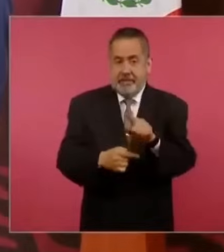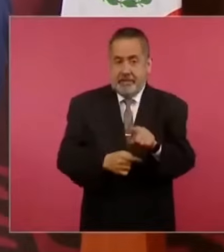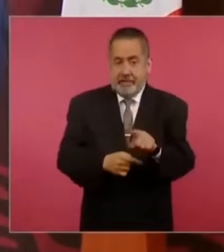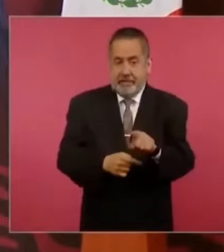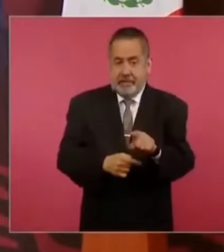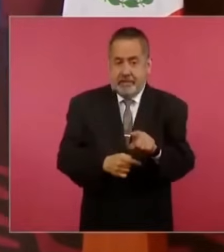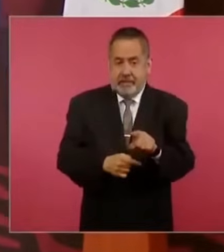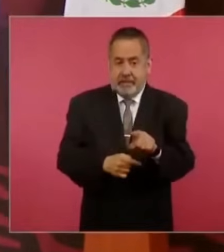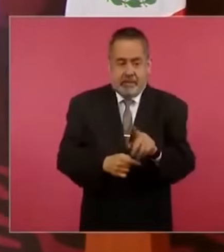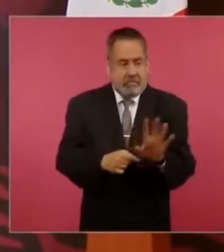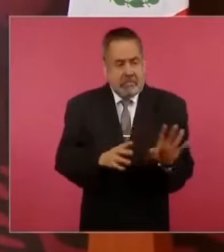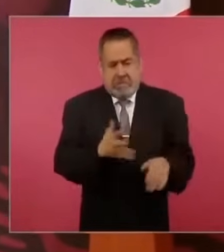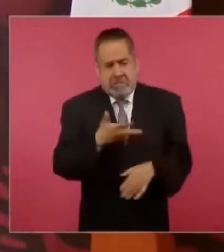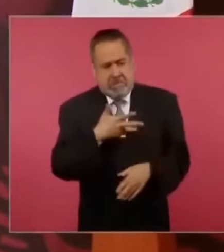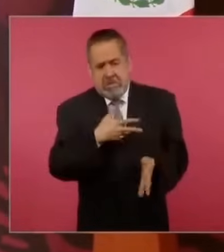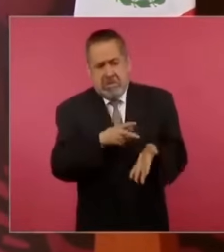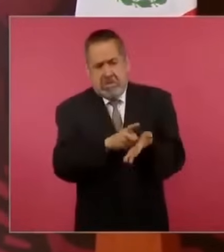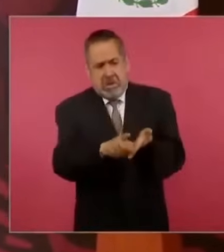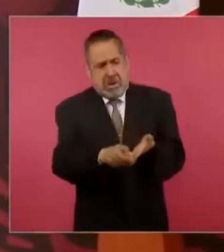que tienen todo el derecho